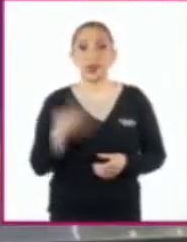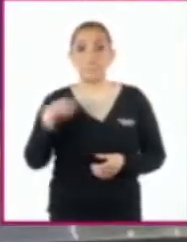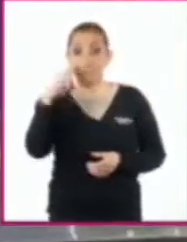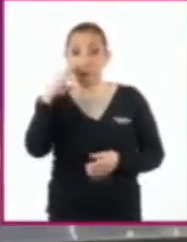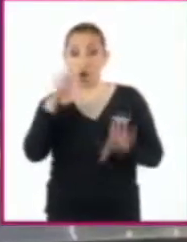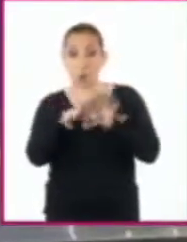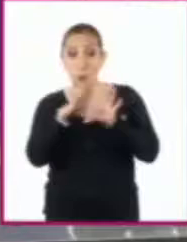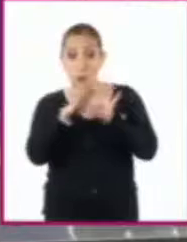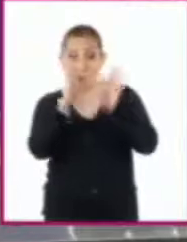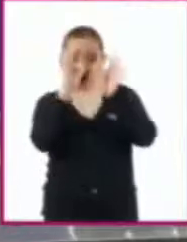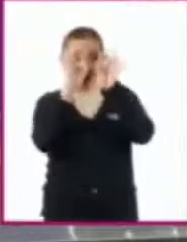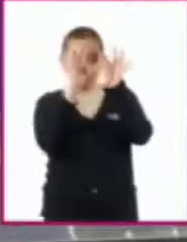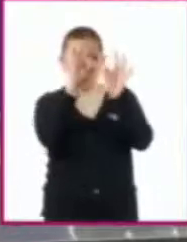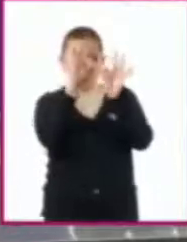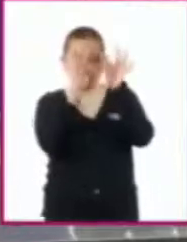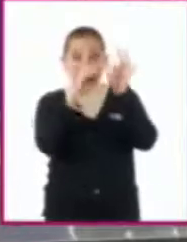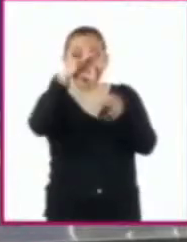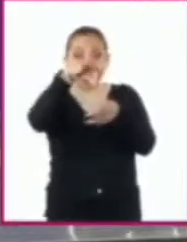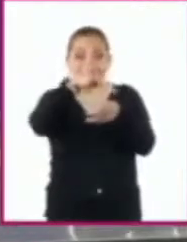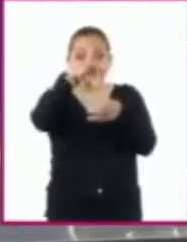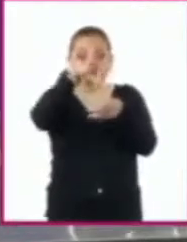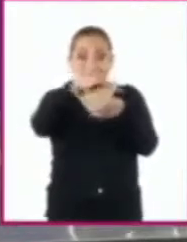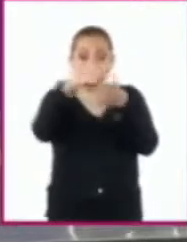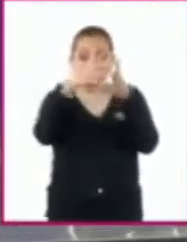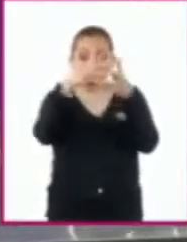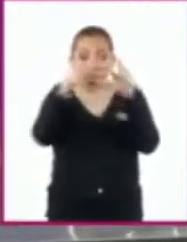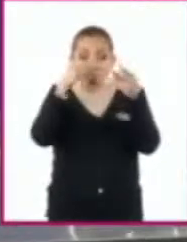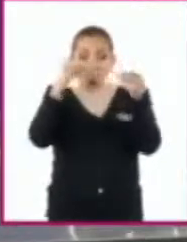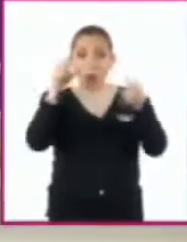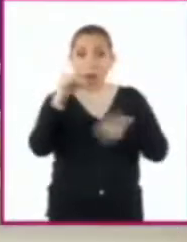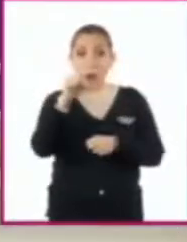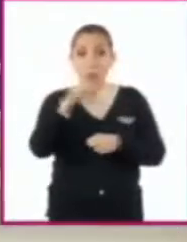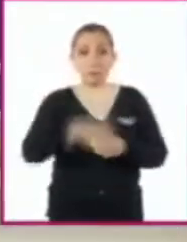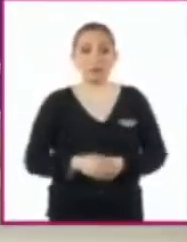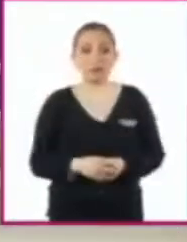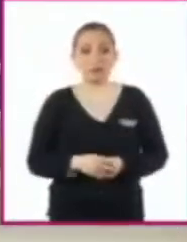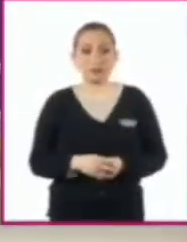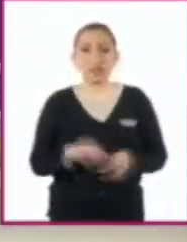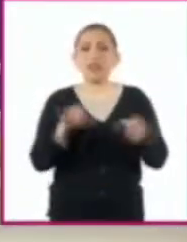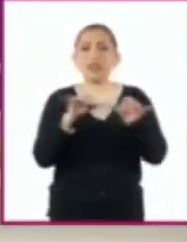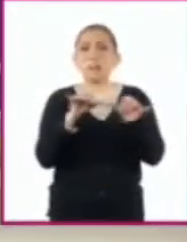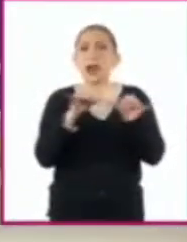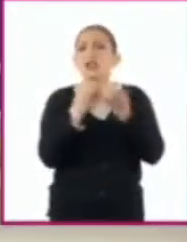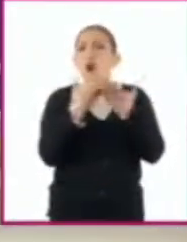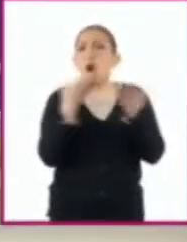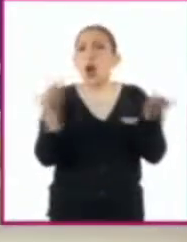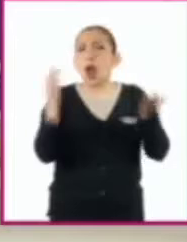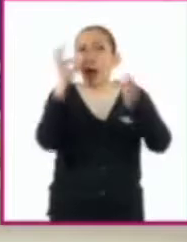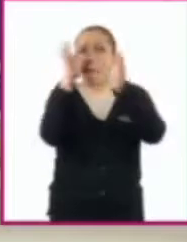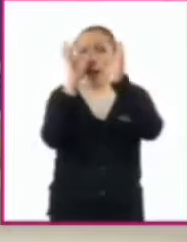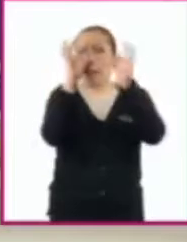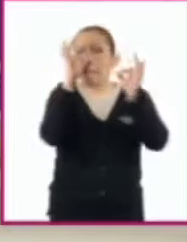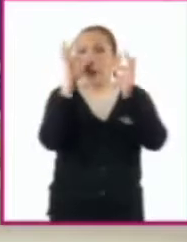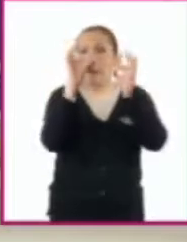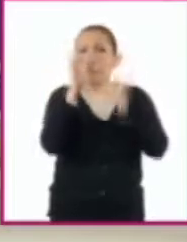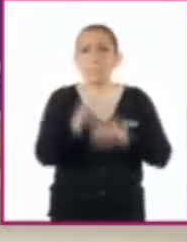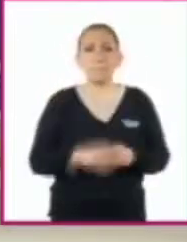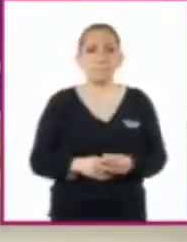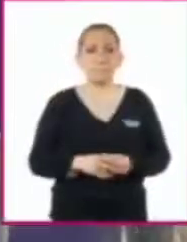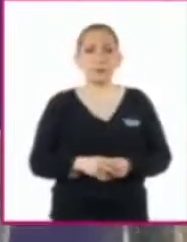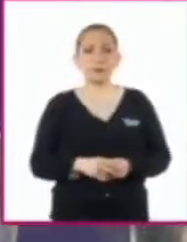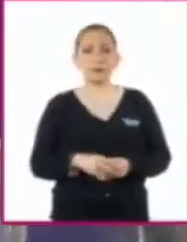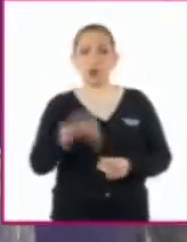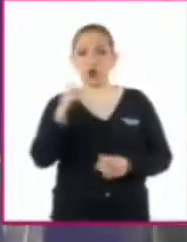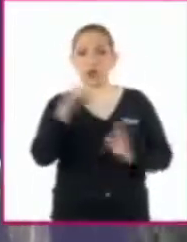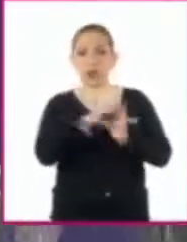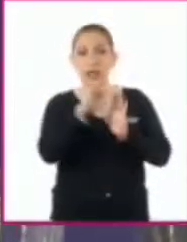¿Observaron cómo las partículas sólidas del té se disolvieron en el agua? ¿De qué tamaño serán estas partículas?